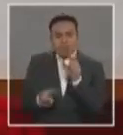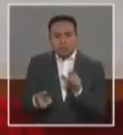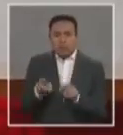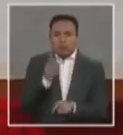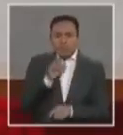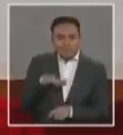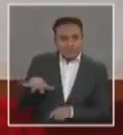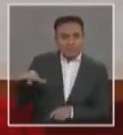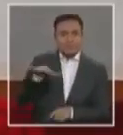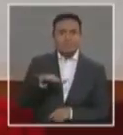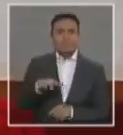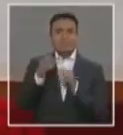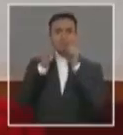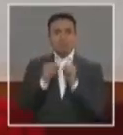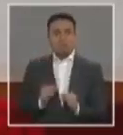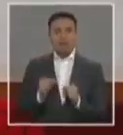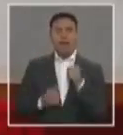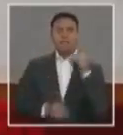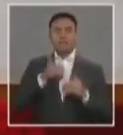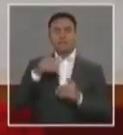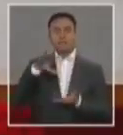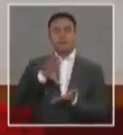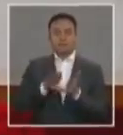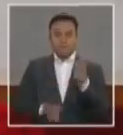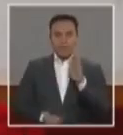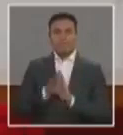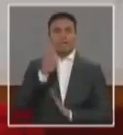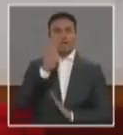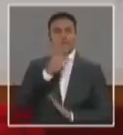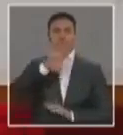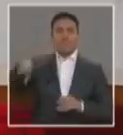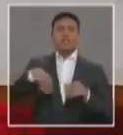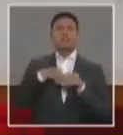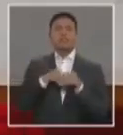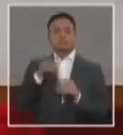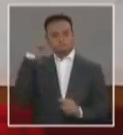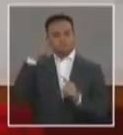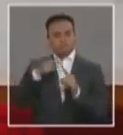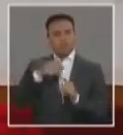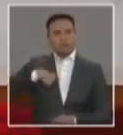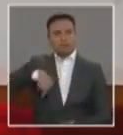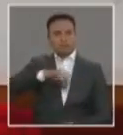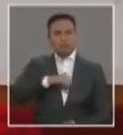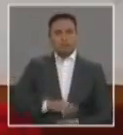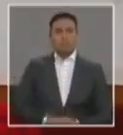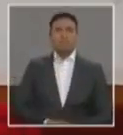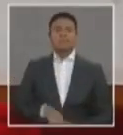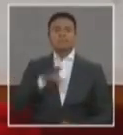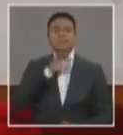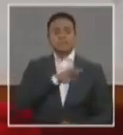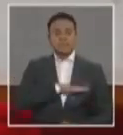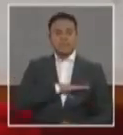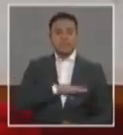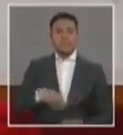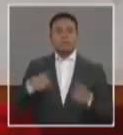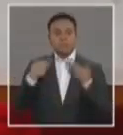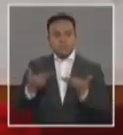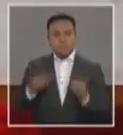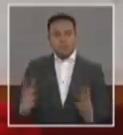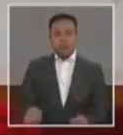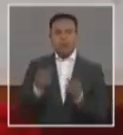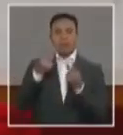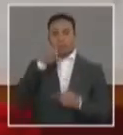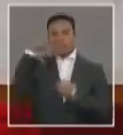de de licitación que sean más veloces las licitaciones Y además que se cambien las condiciones eh En las cuales se